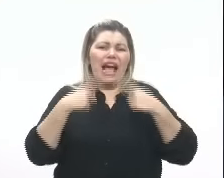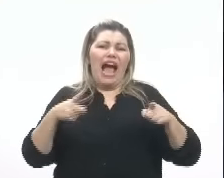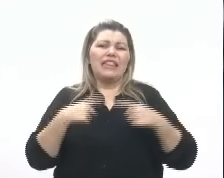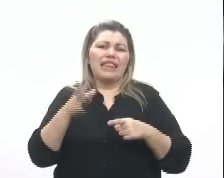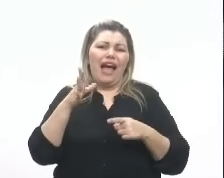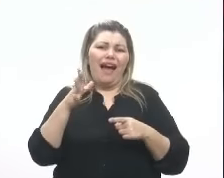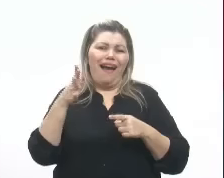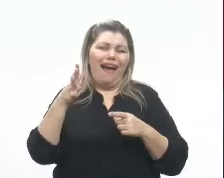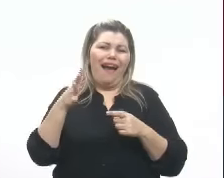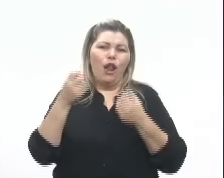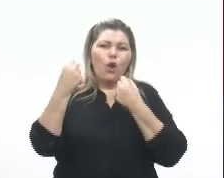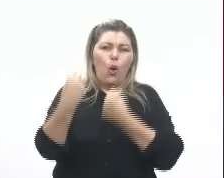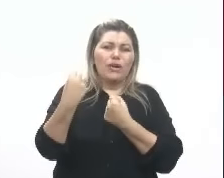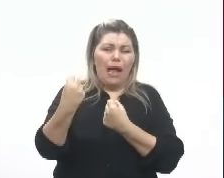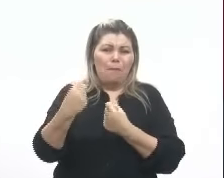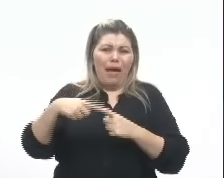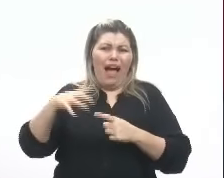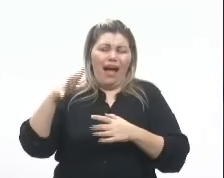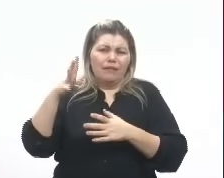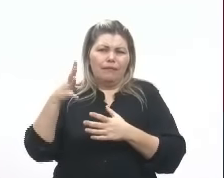partes están en sufrimiento pleno.